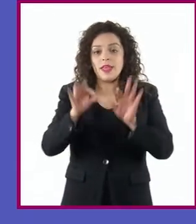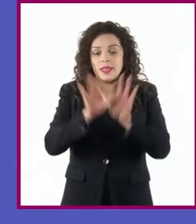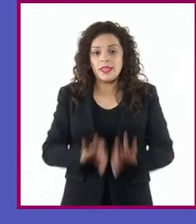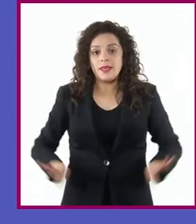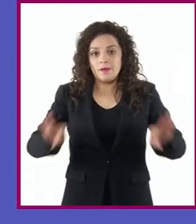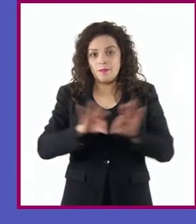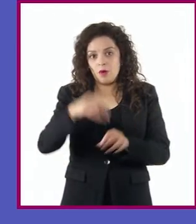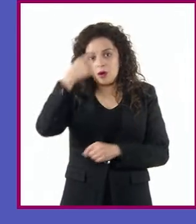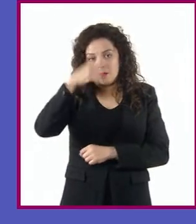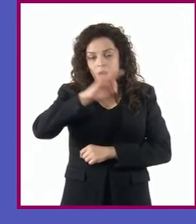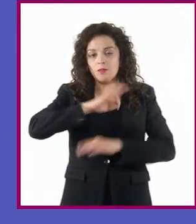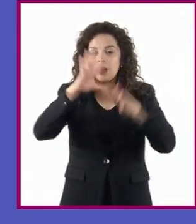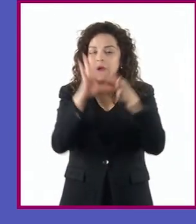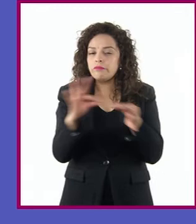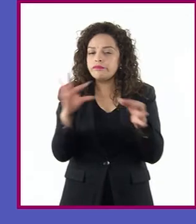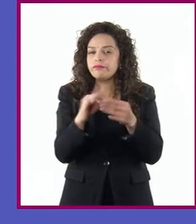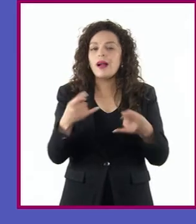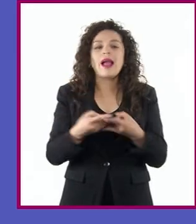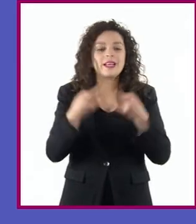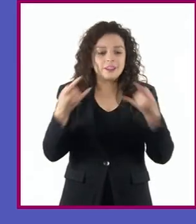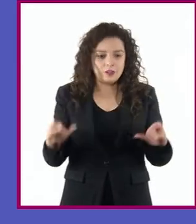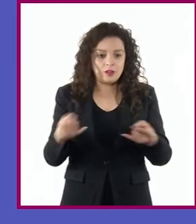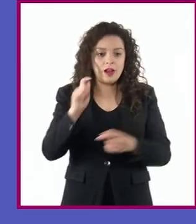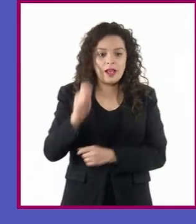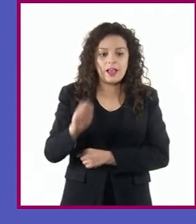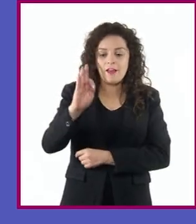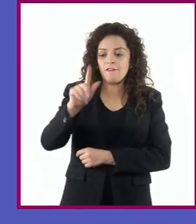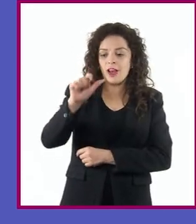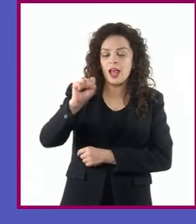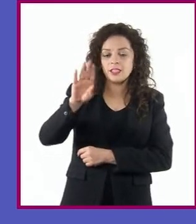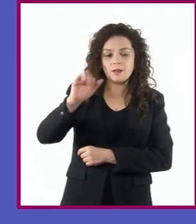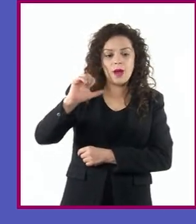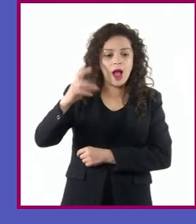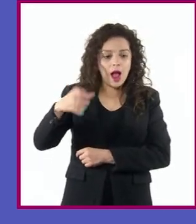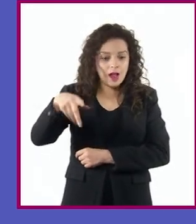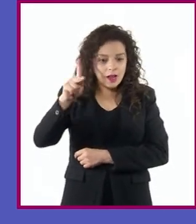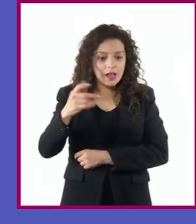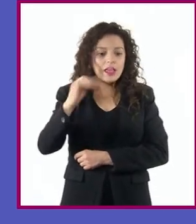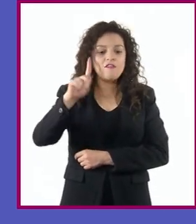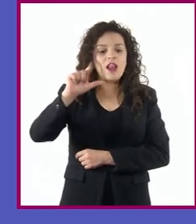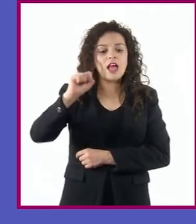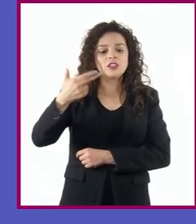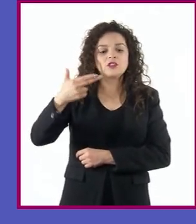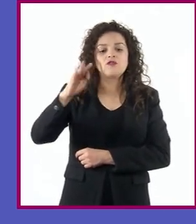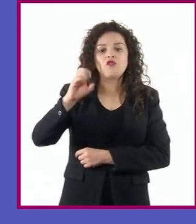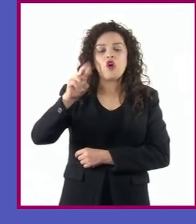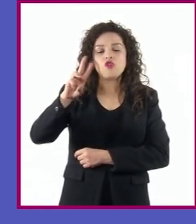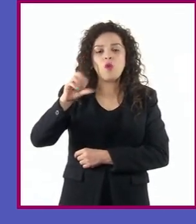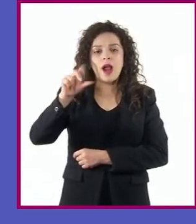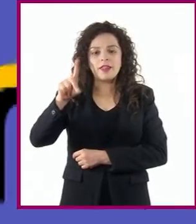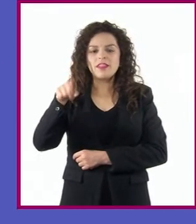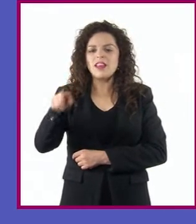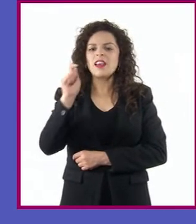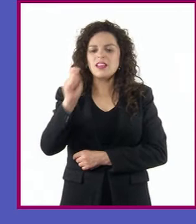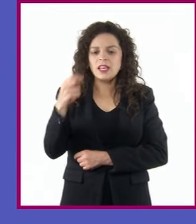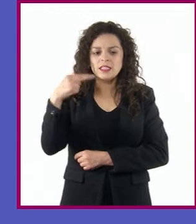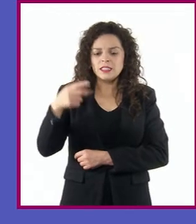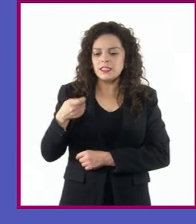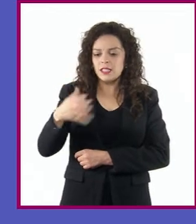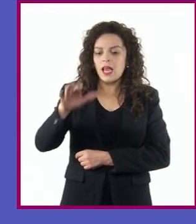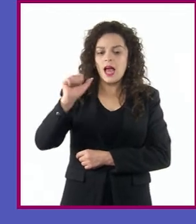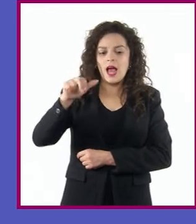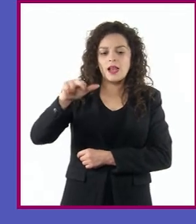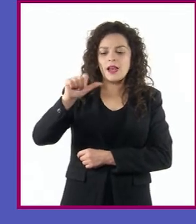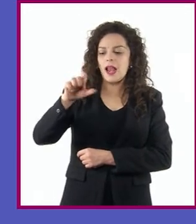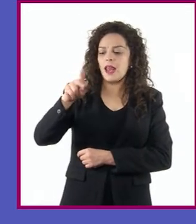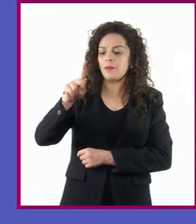para contar una historia: el flashback y el flash forward. A estos recursos también se les llama analepsis y